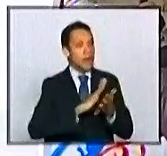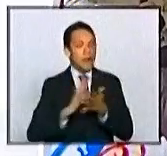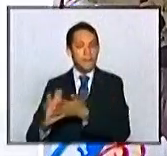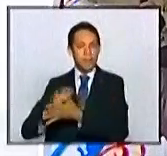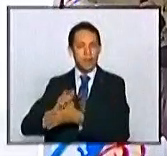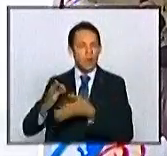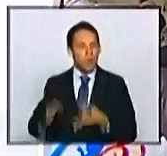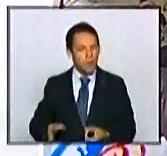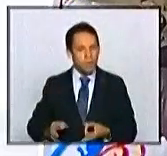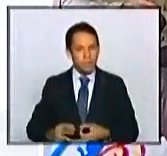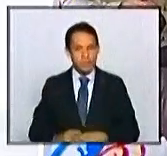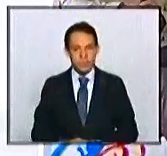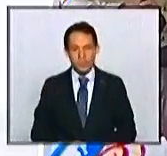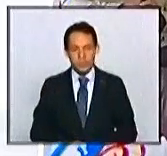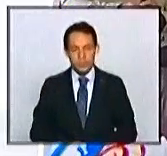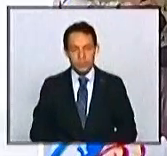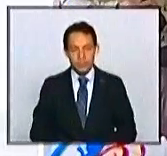Jorge?